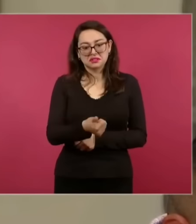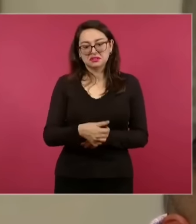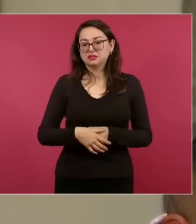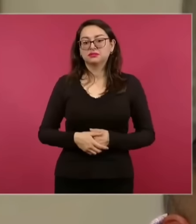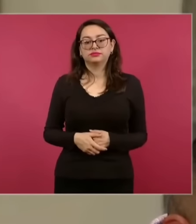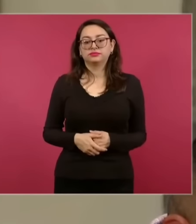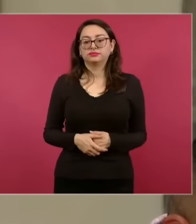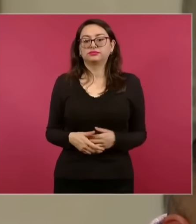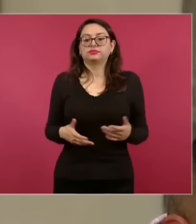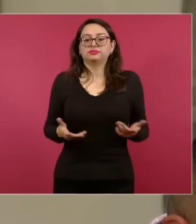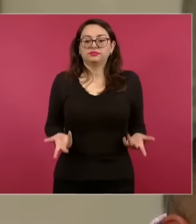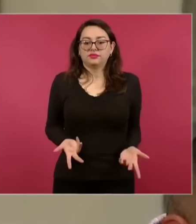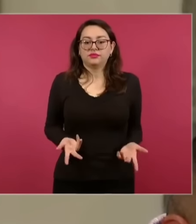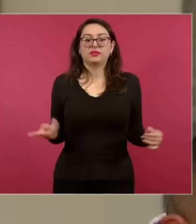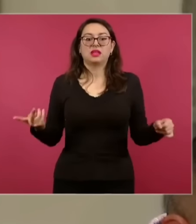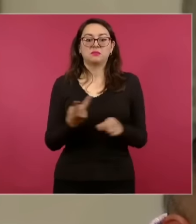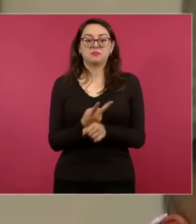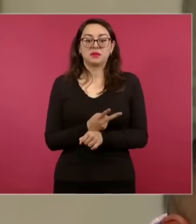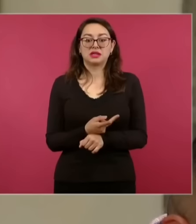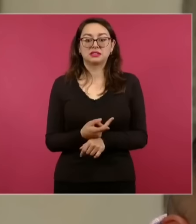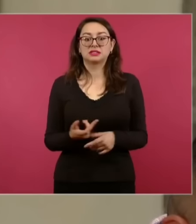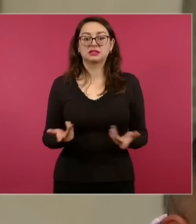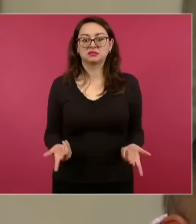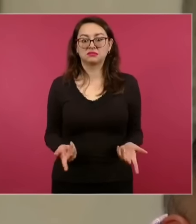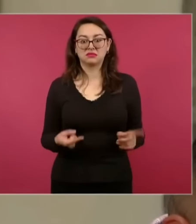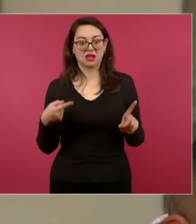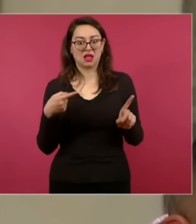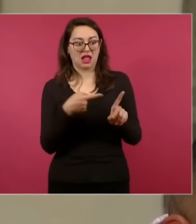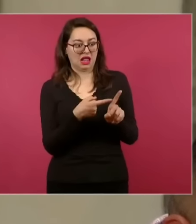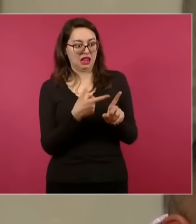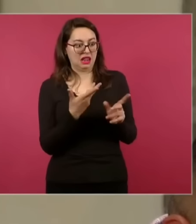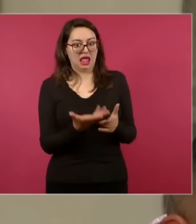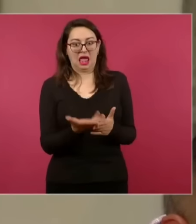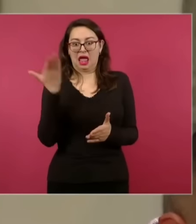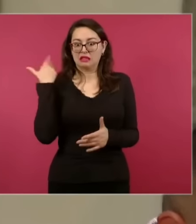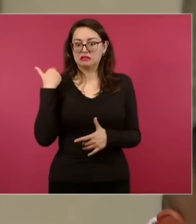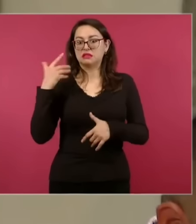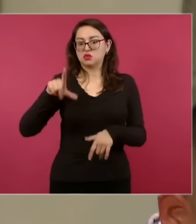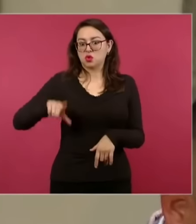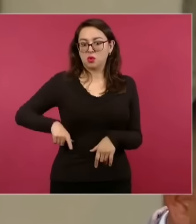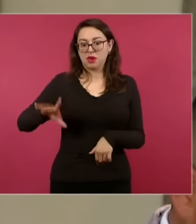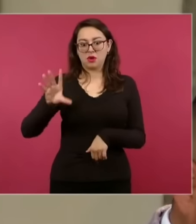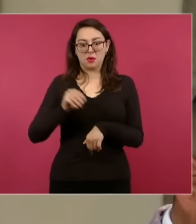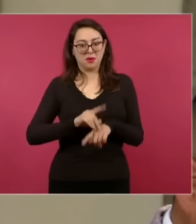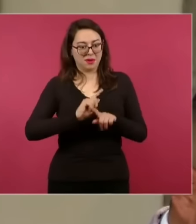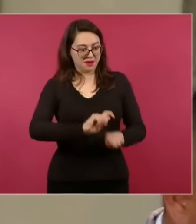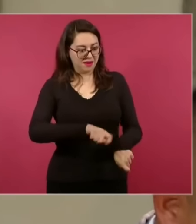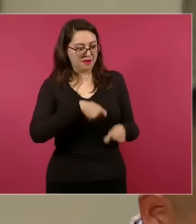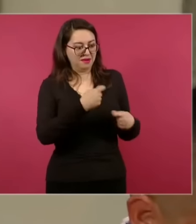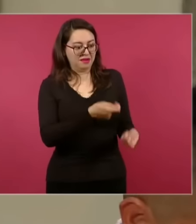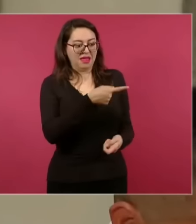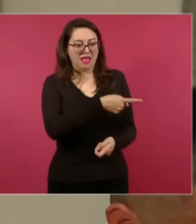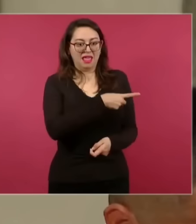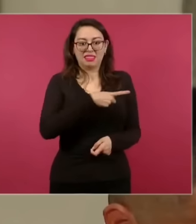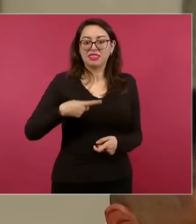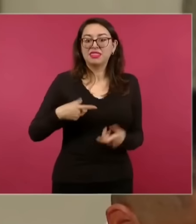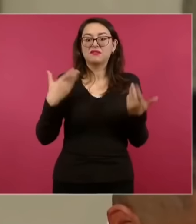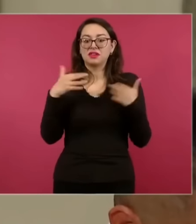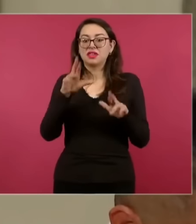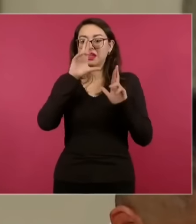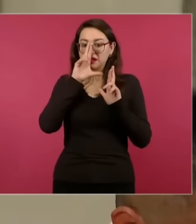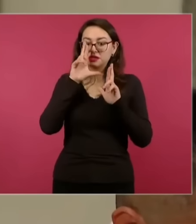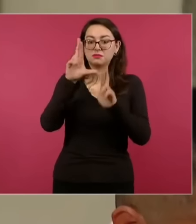o más bien de canales que son del gobierno, que ustedes le dieron la concesión, que debe de haber respeto, presidente, porque también